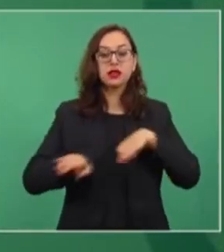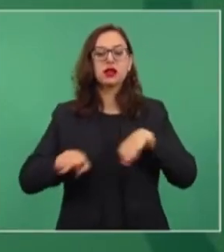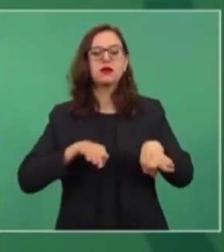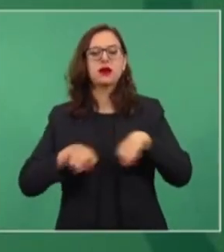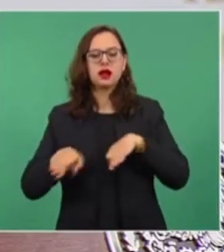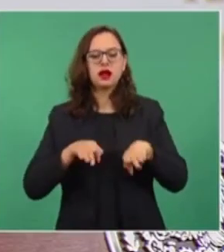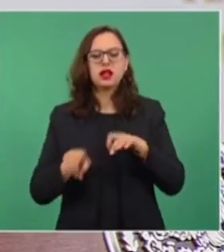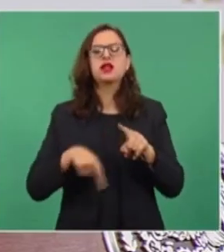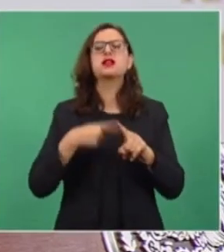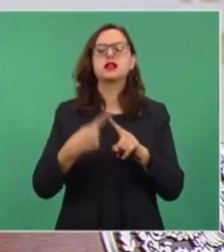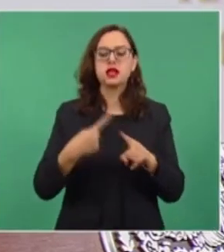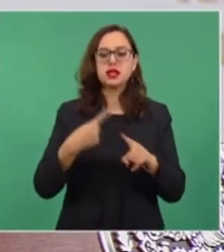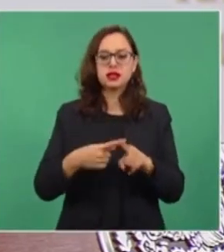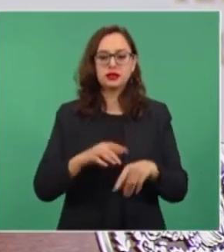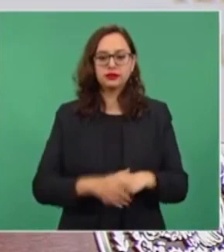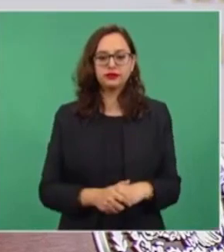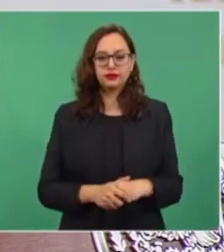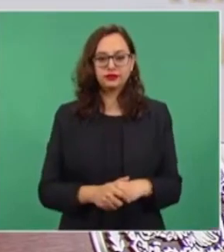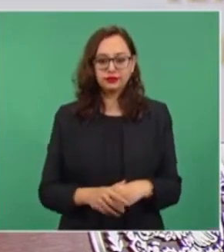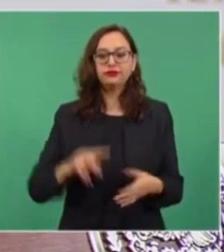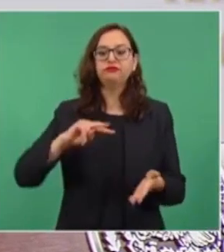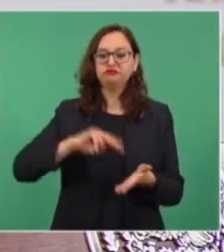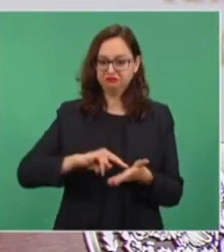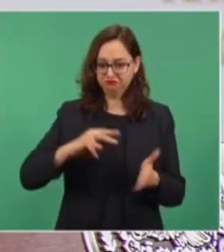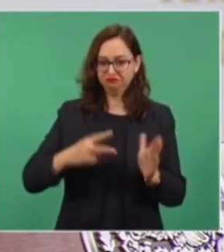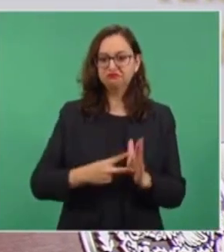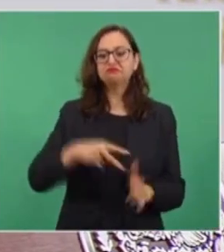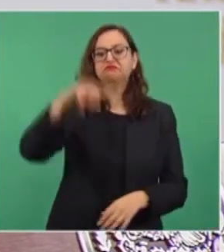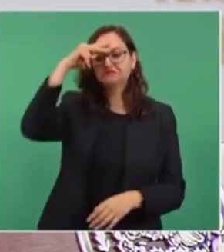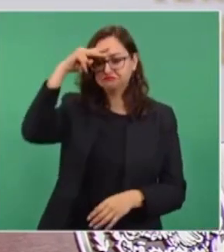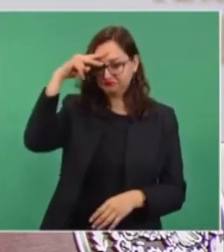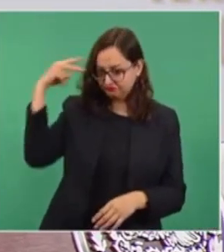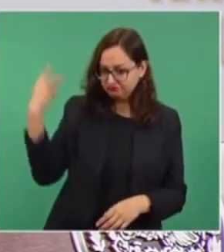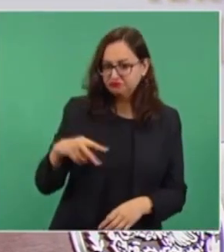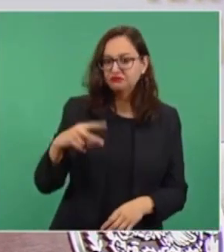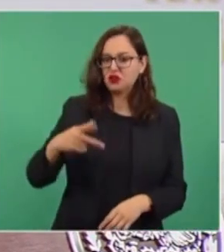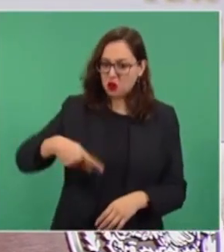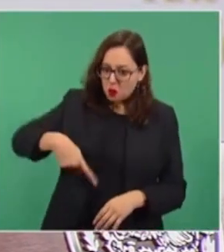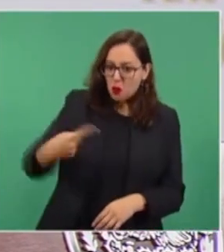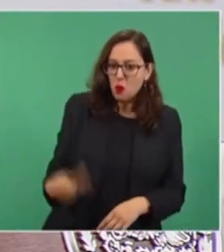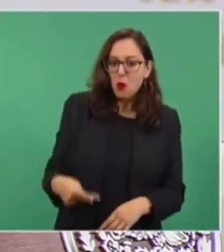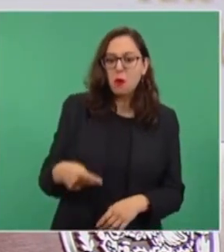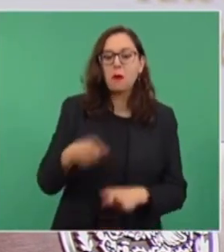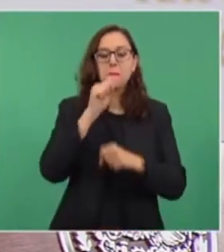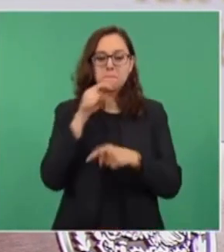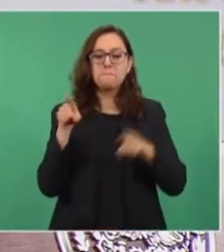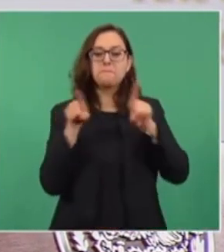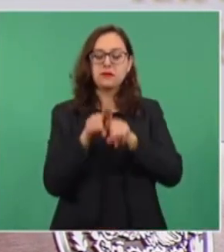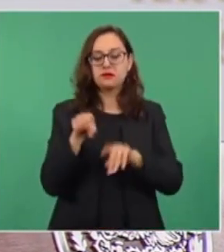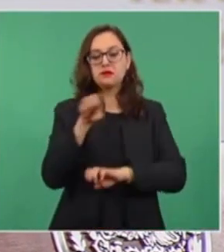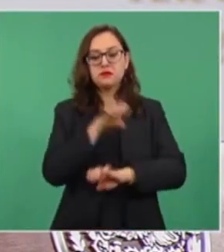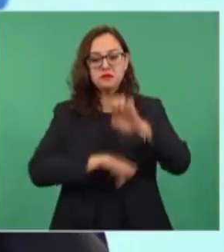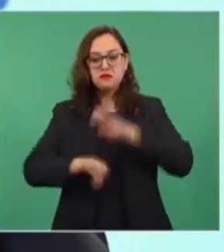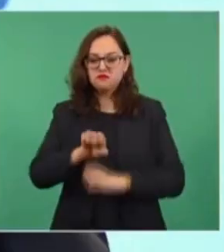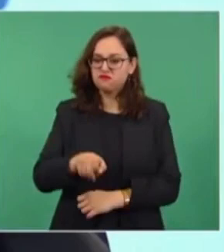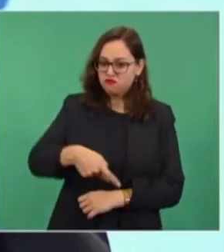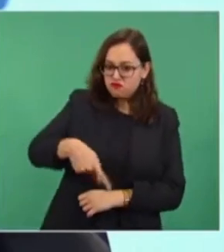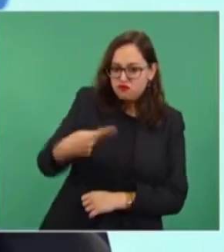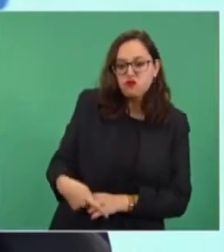ingenieros de nuestro país y empresas mexicanas.